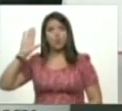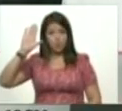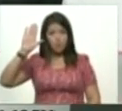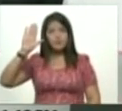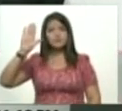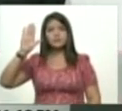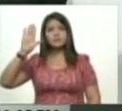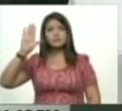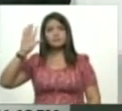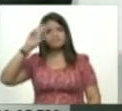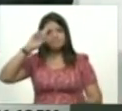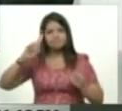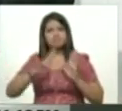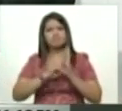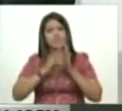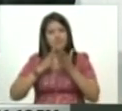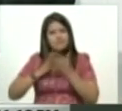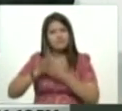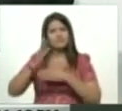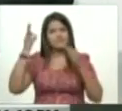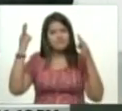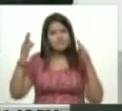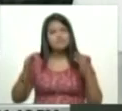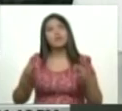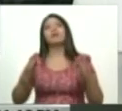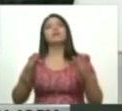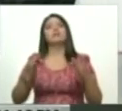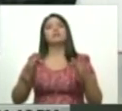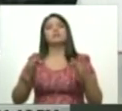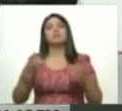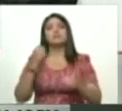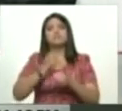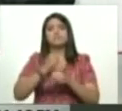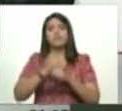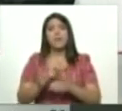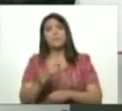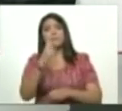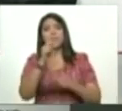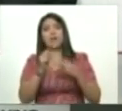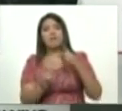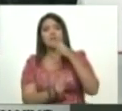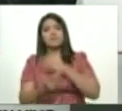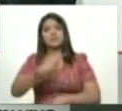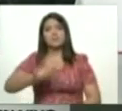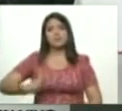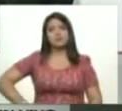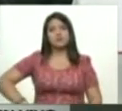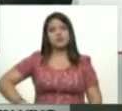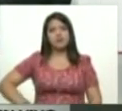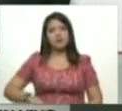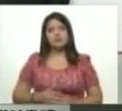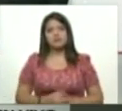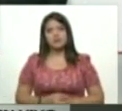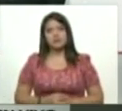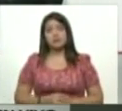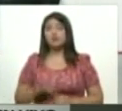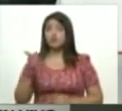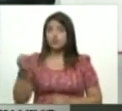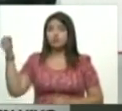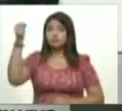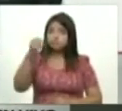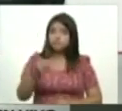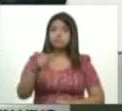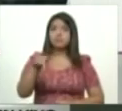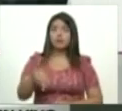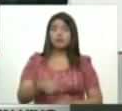cumplir bien y fielmente con el cargo de primer vicepresidente para el cual ha sido